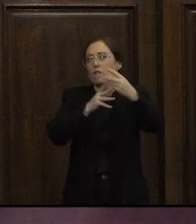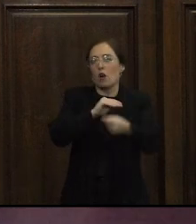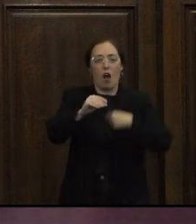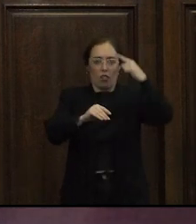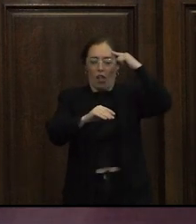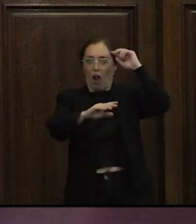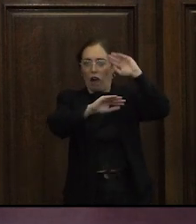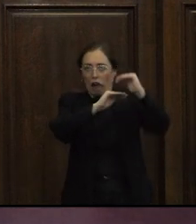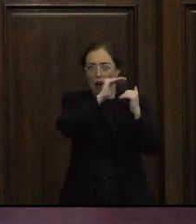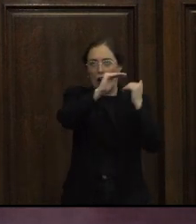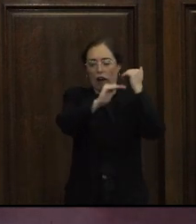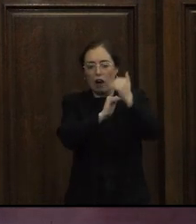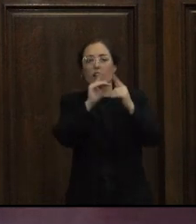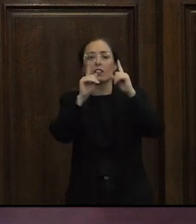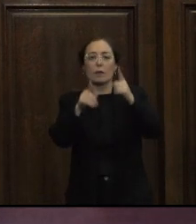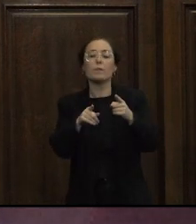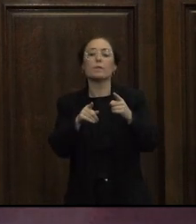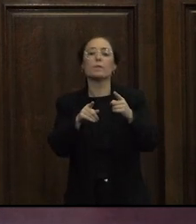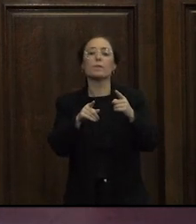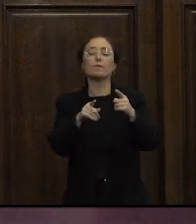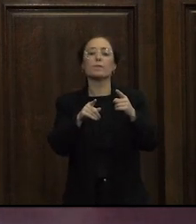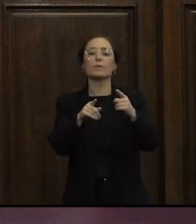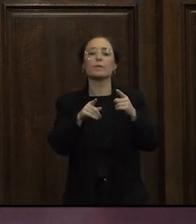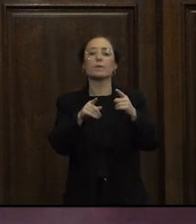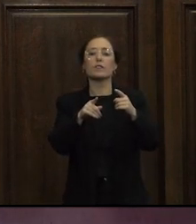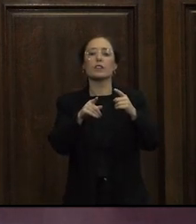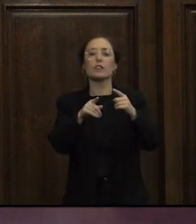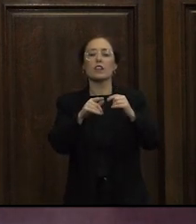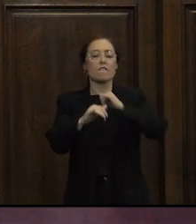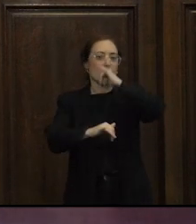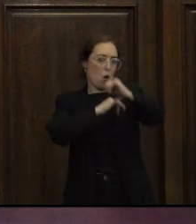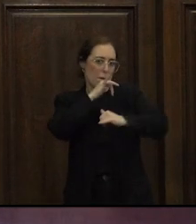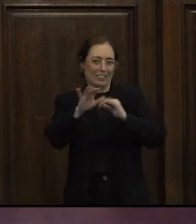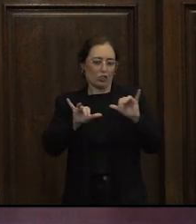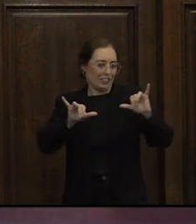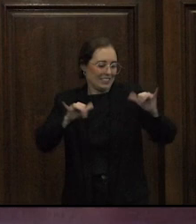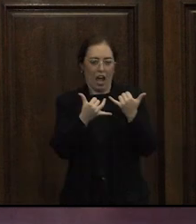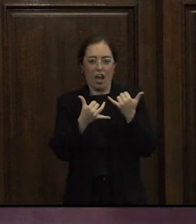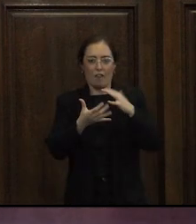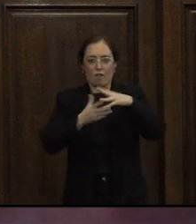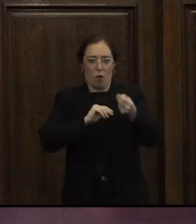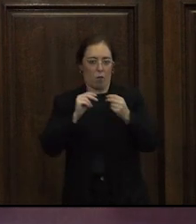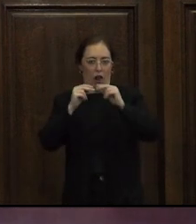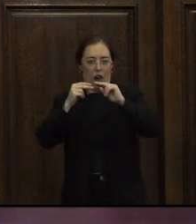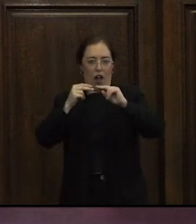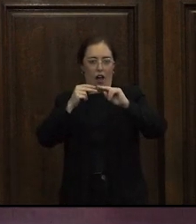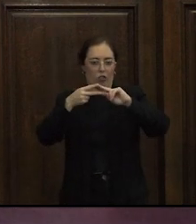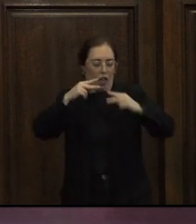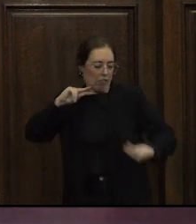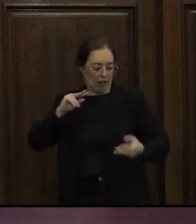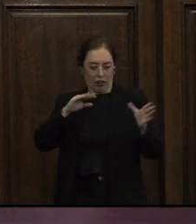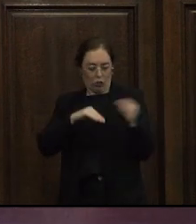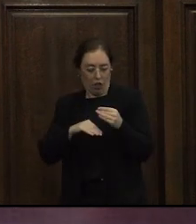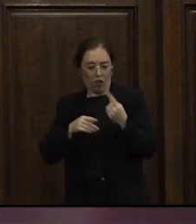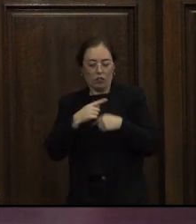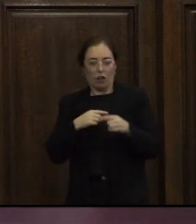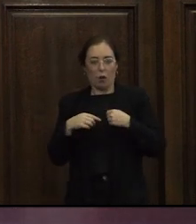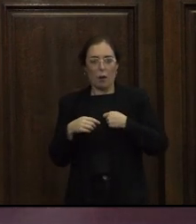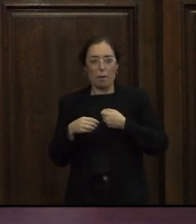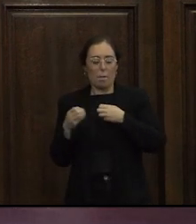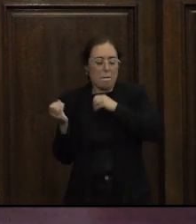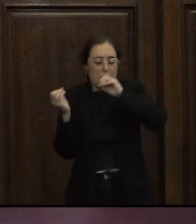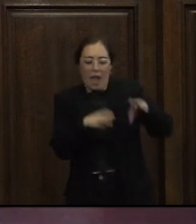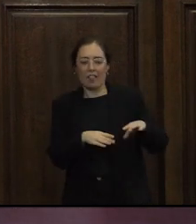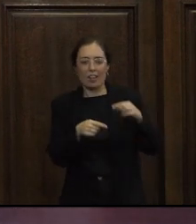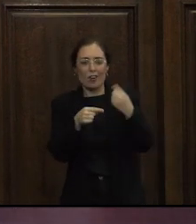datos y en un repositorio de información genética, parece estar volviéndose obsoleto.